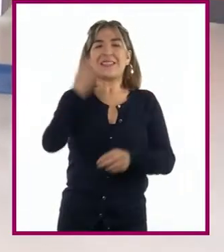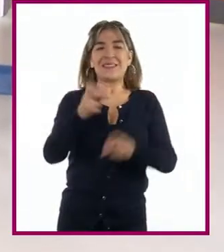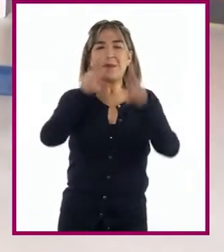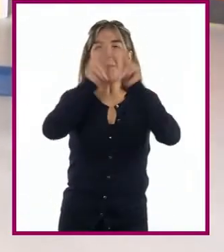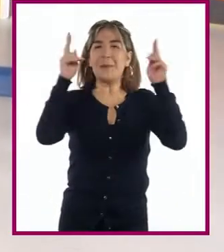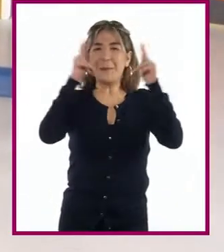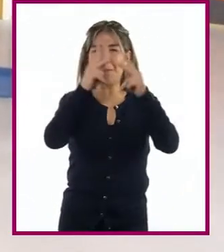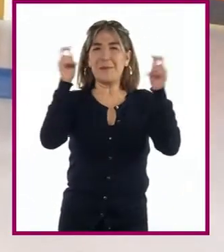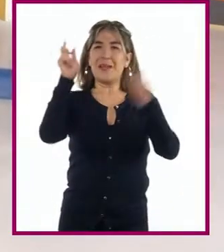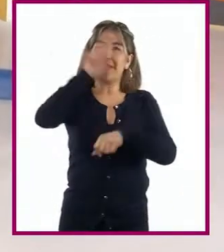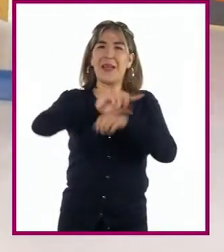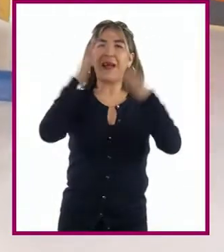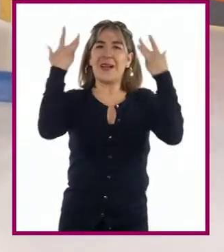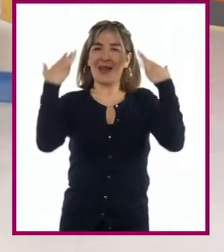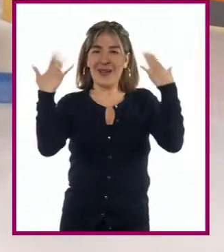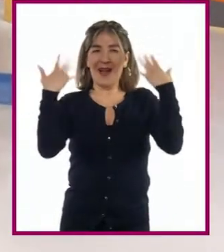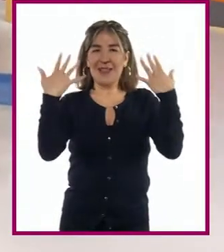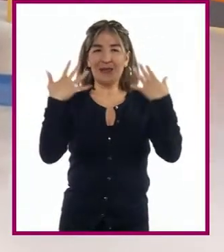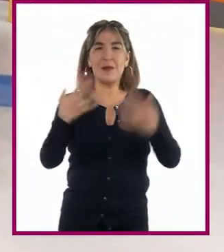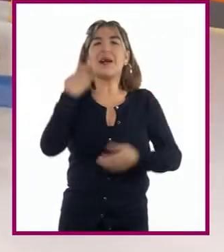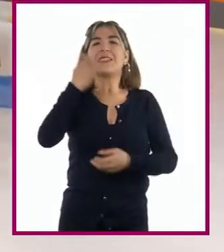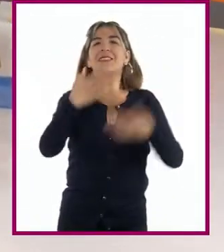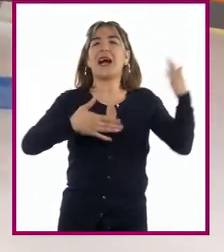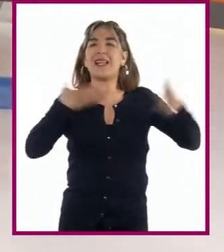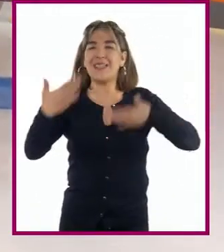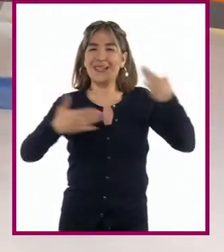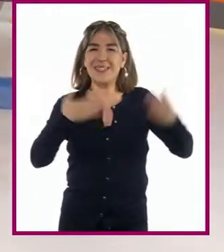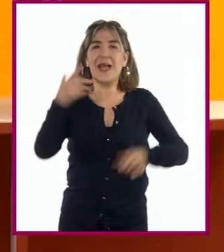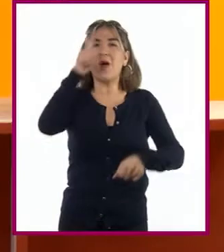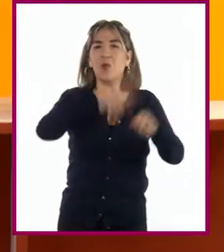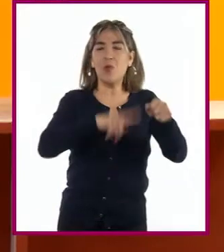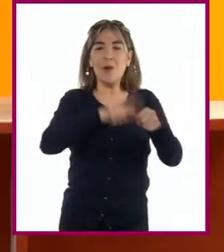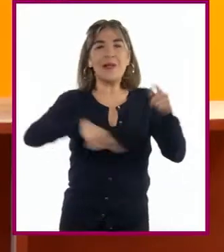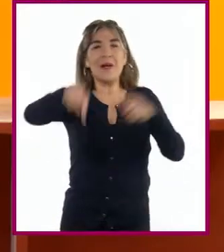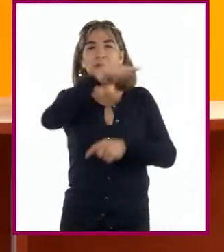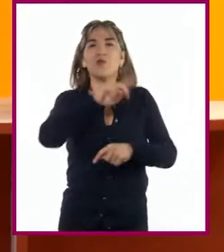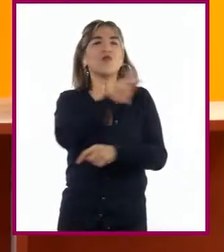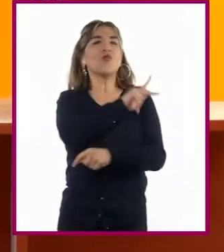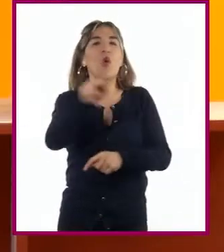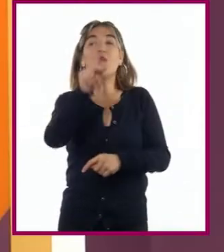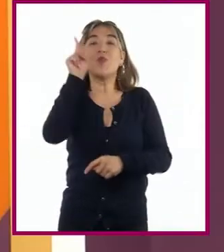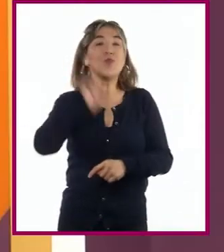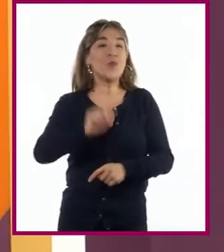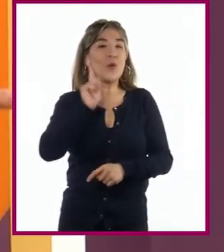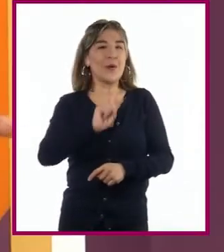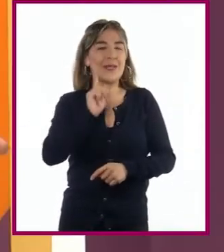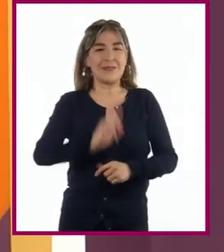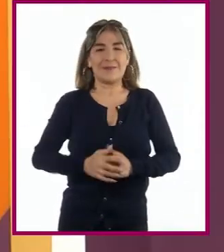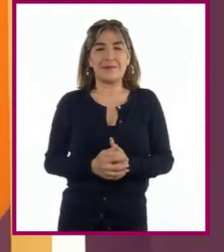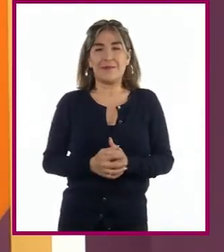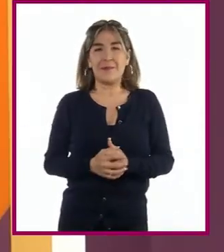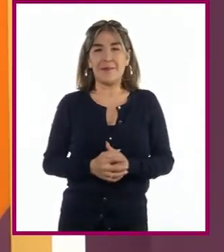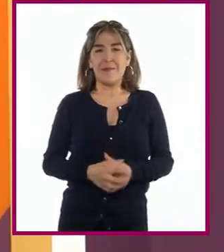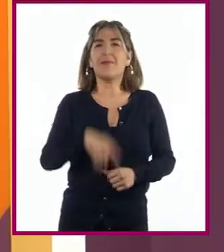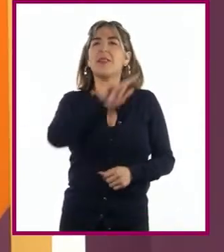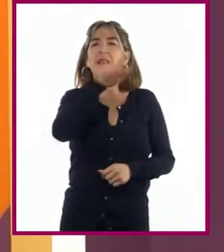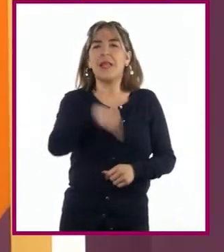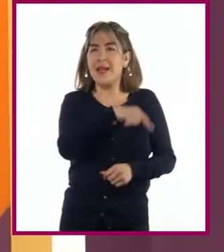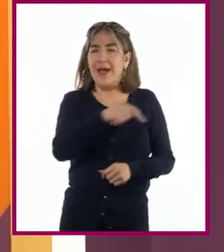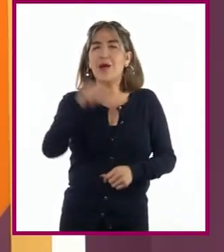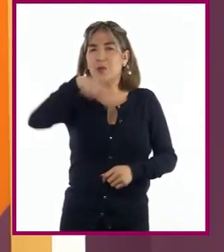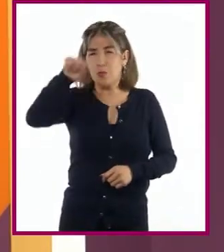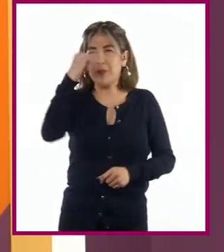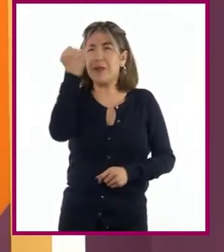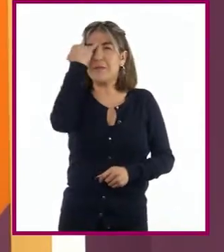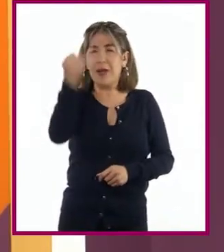movimientos, hay alegría. Todos los personajes de la pintura son mujeres jóvenes. Alumnas y alumnos, ¿se